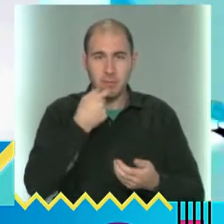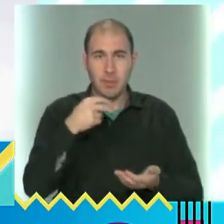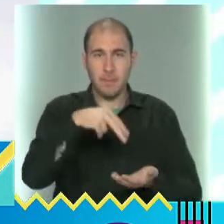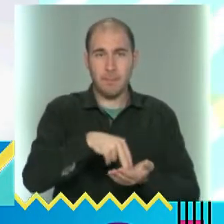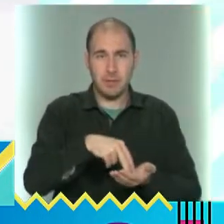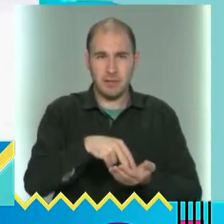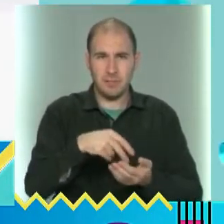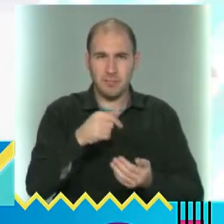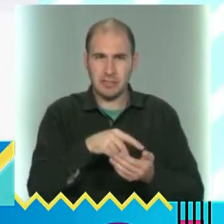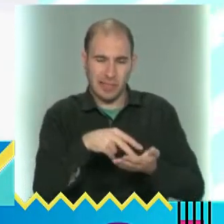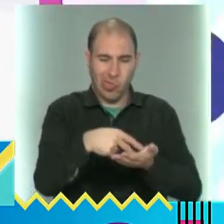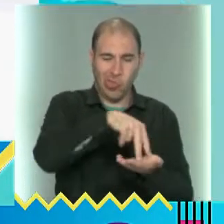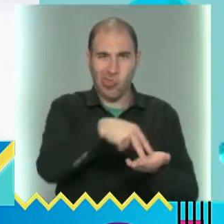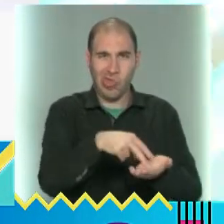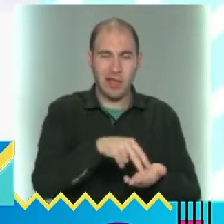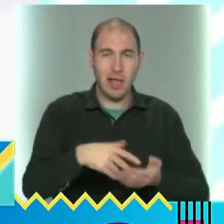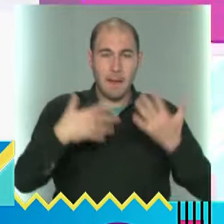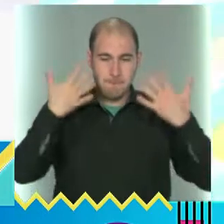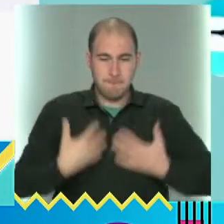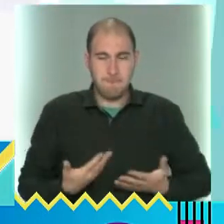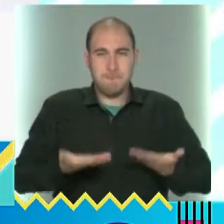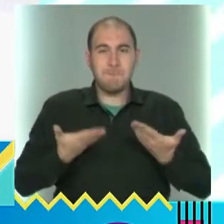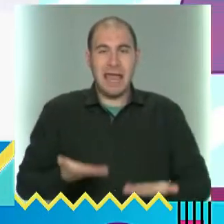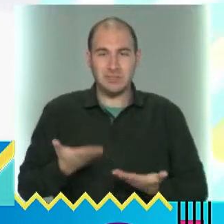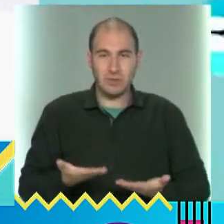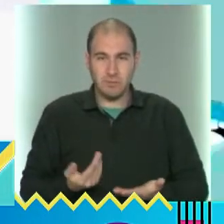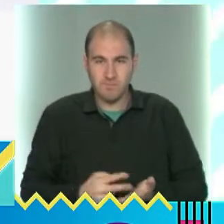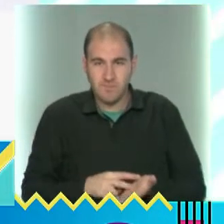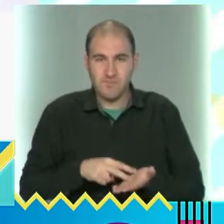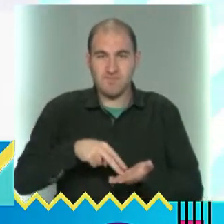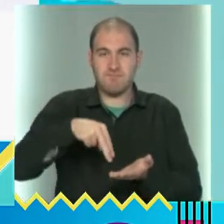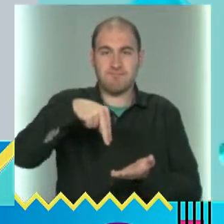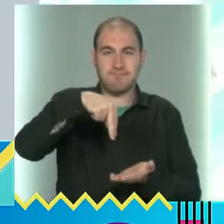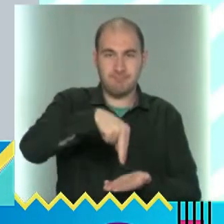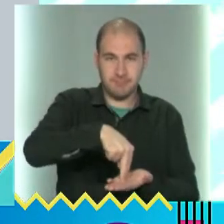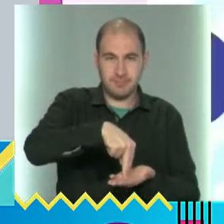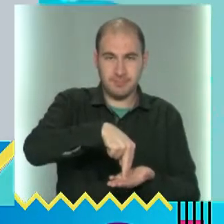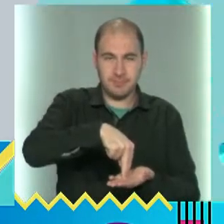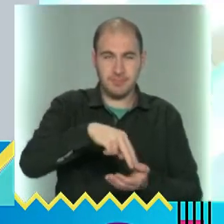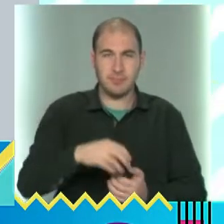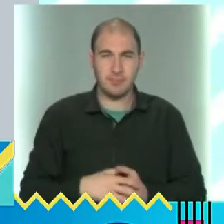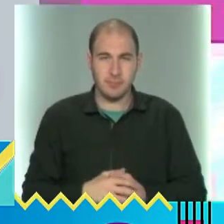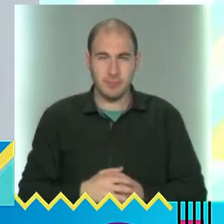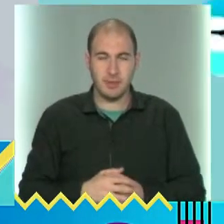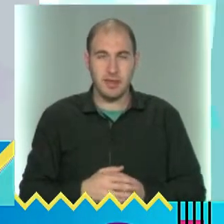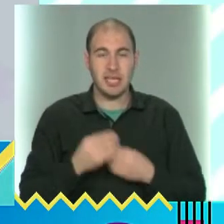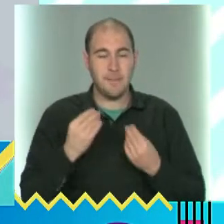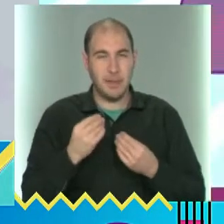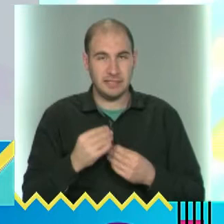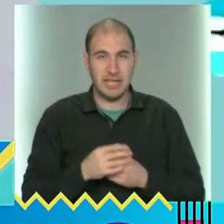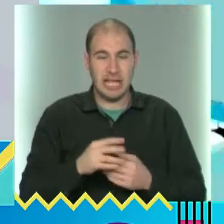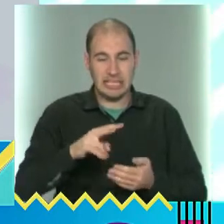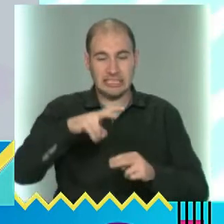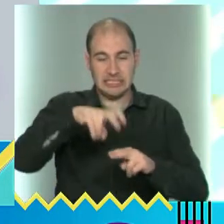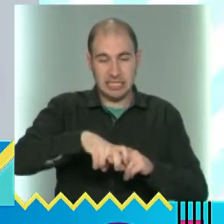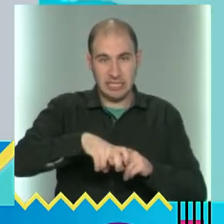hace inestable, porque el peso del paciente al levantarse, al ponerse en la posición vertical, hace que la